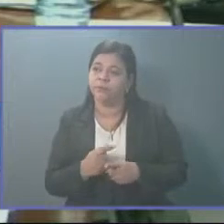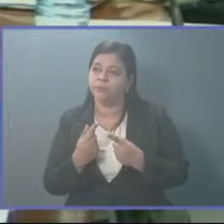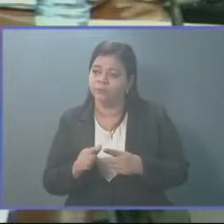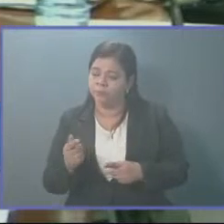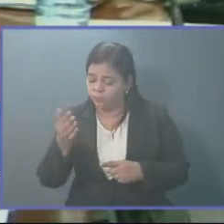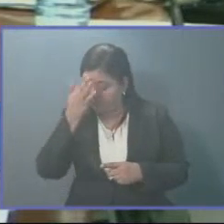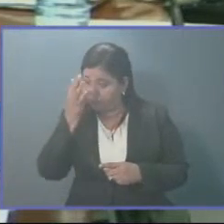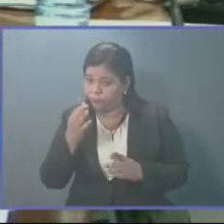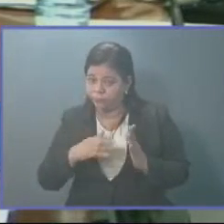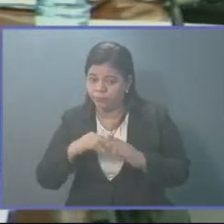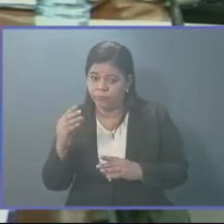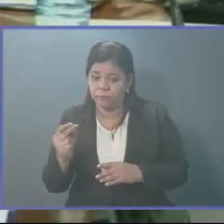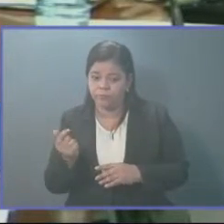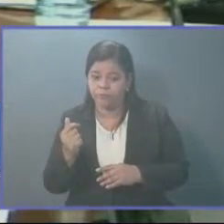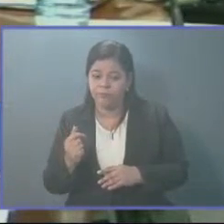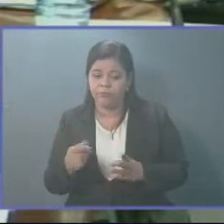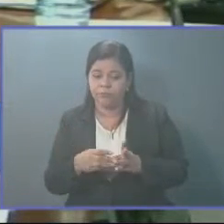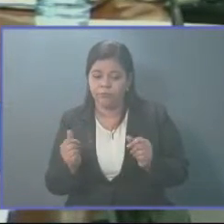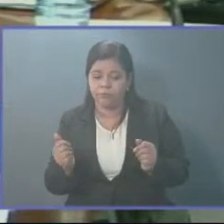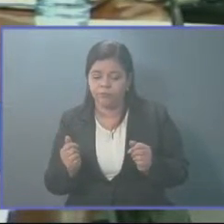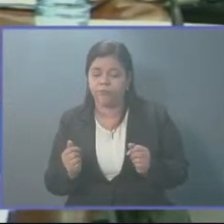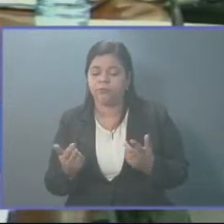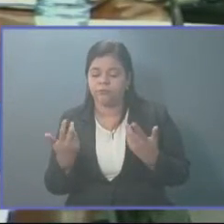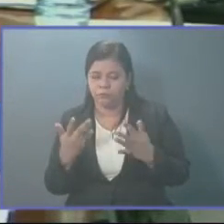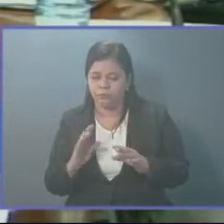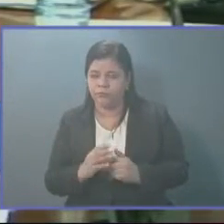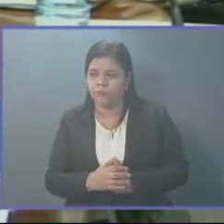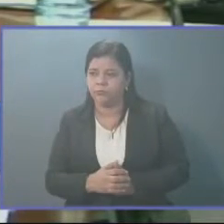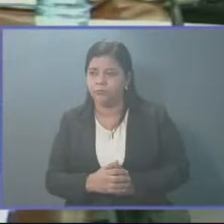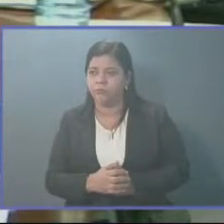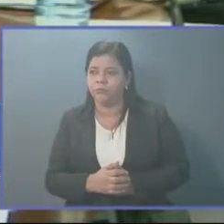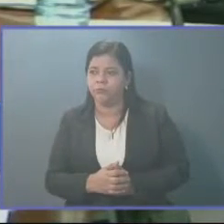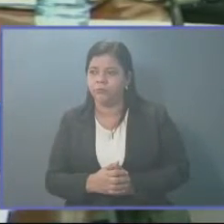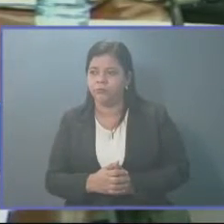entre más pronto se solucione esto, pues